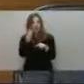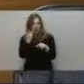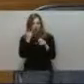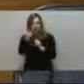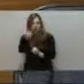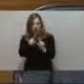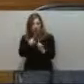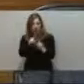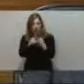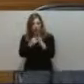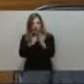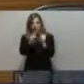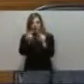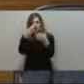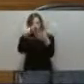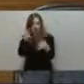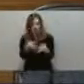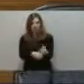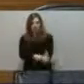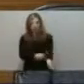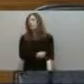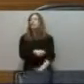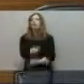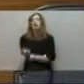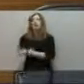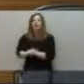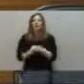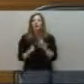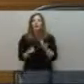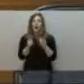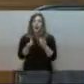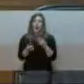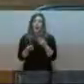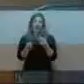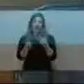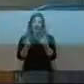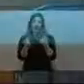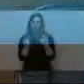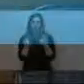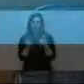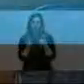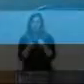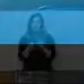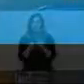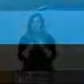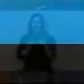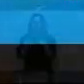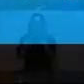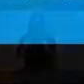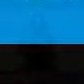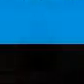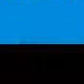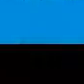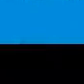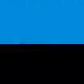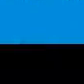y necesidades reales y deje de hacer paisajismo de interior en los puertos. Muchas gracias.